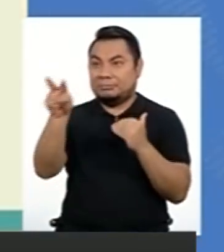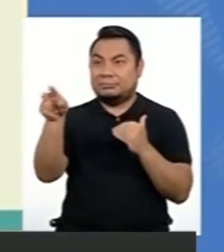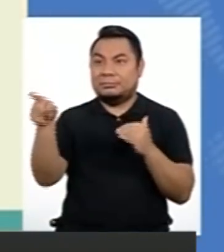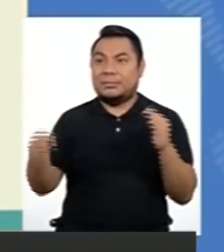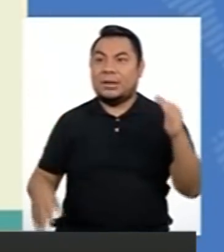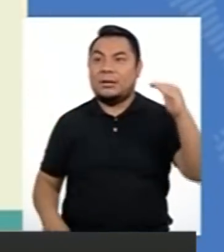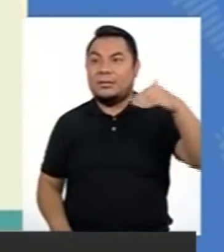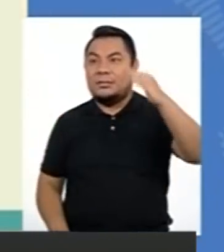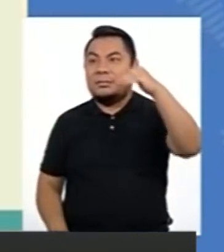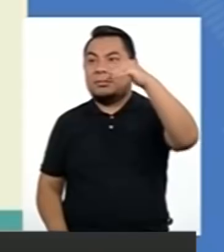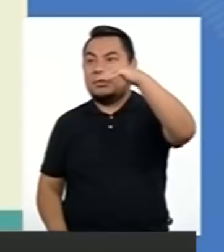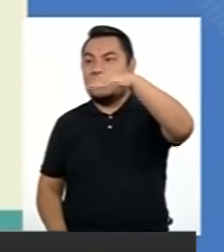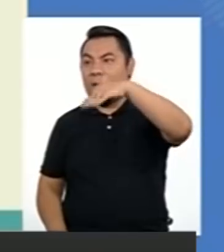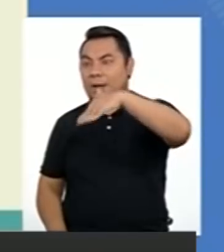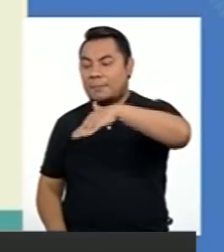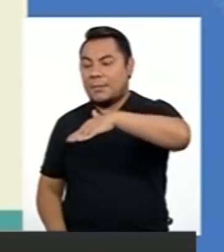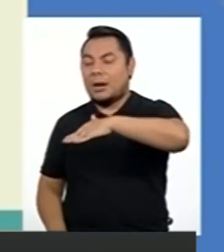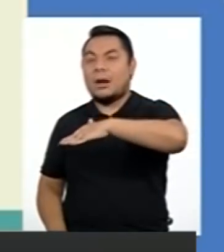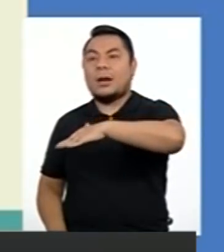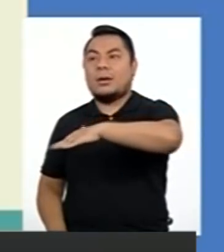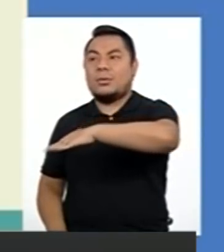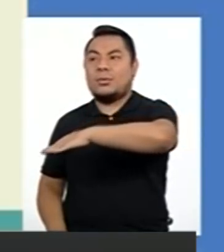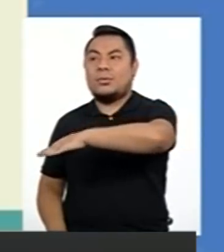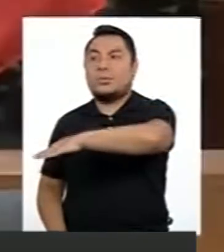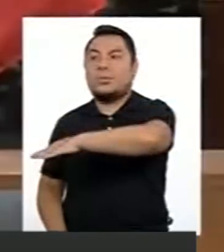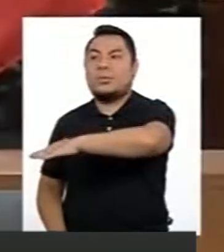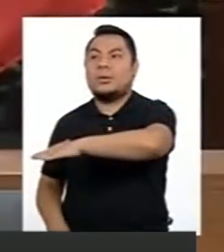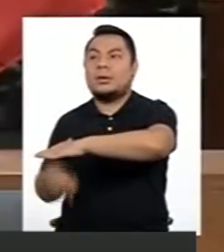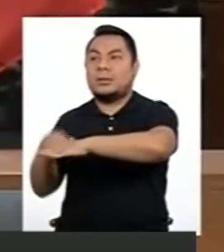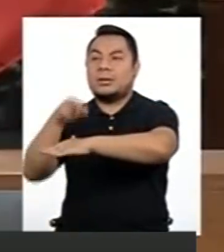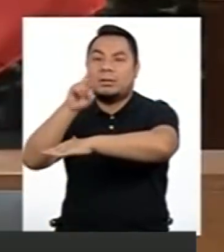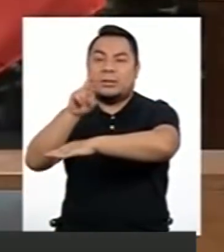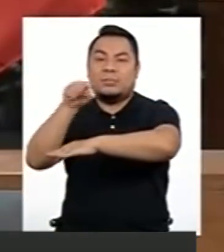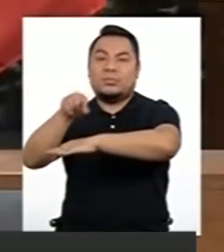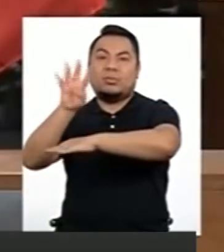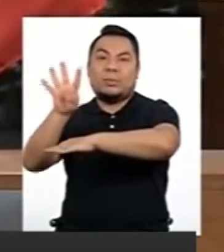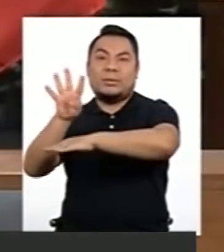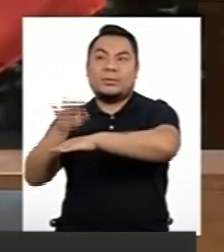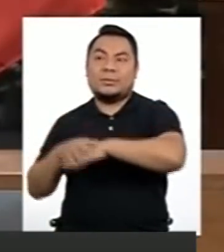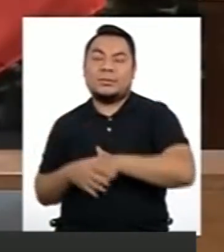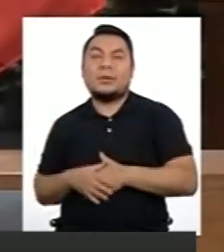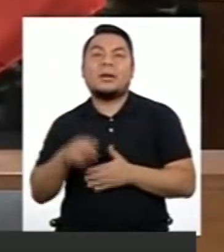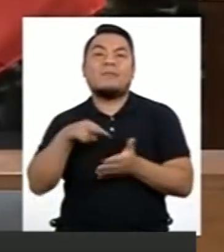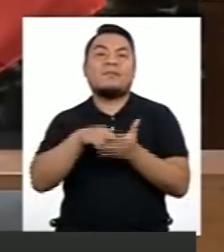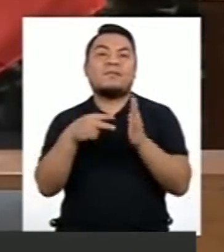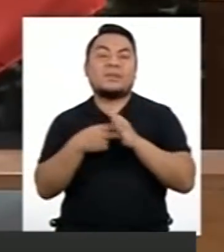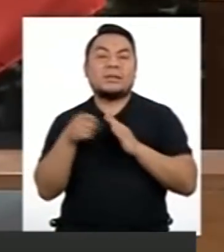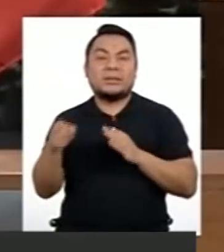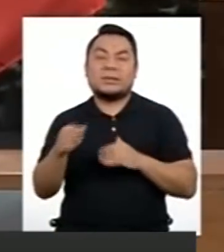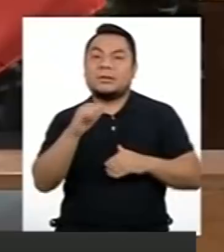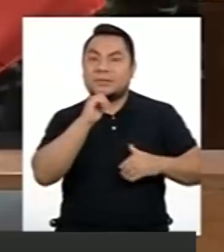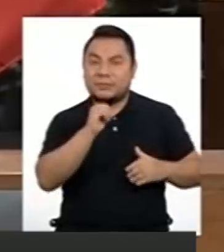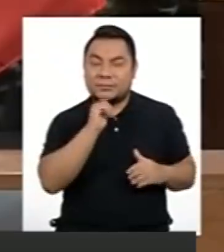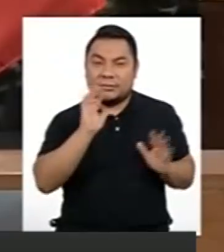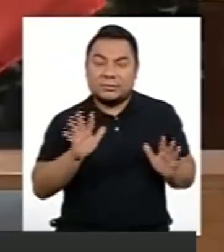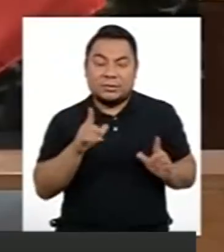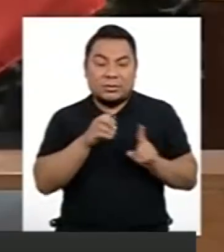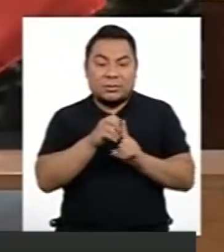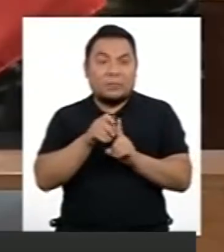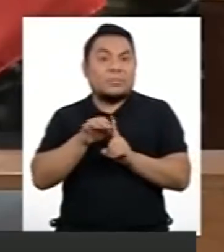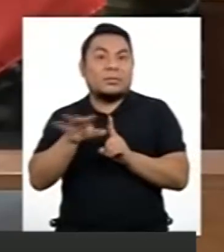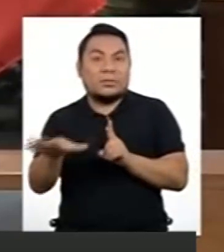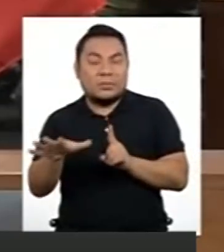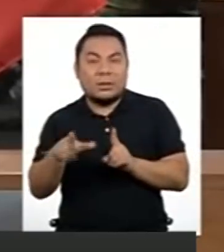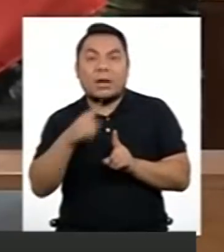Estamos aproximadamente en un R de 1.4 actualmente. Quiere decir que todavía el